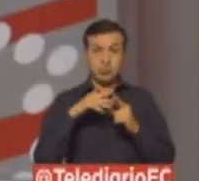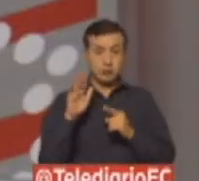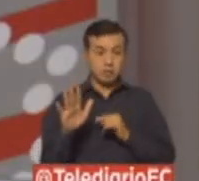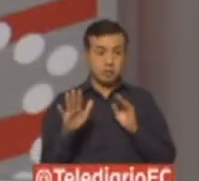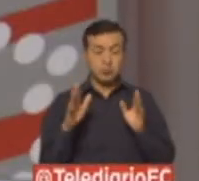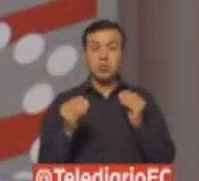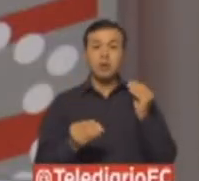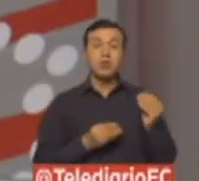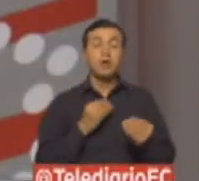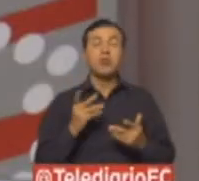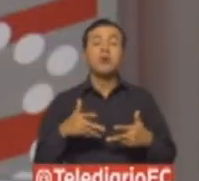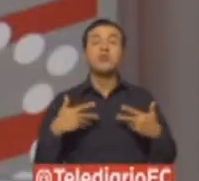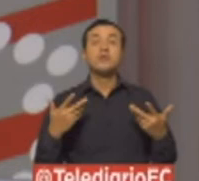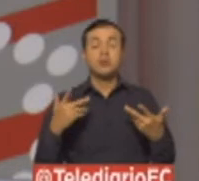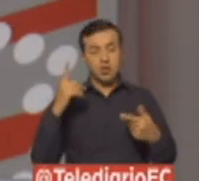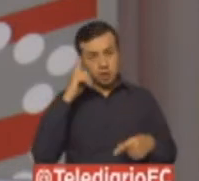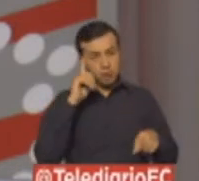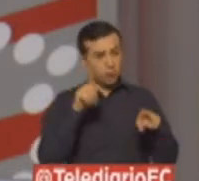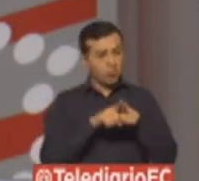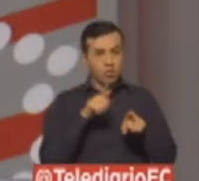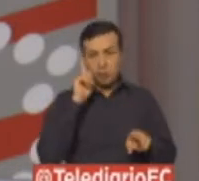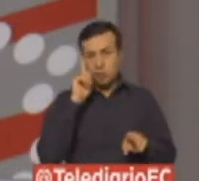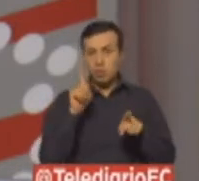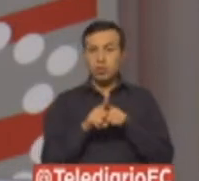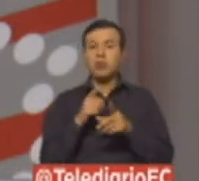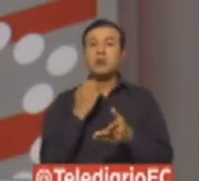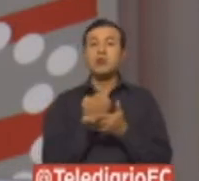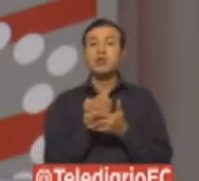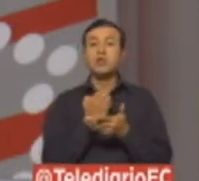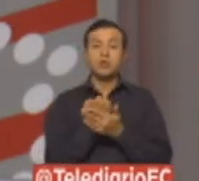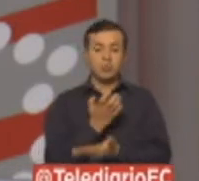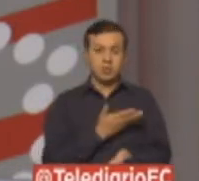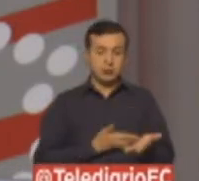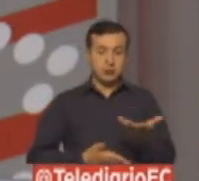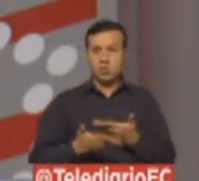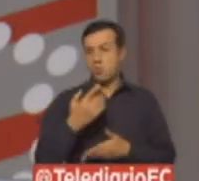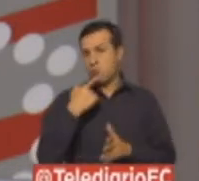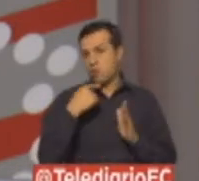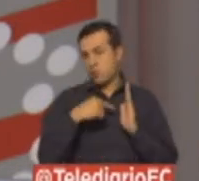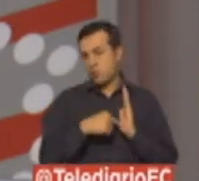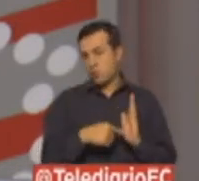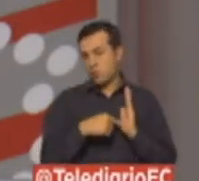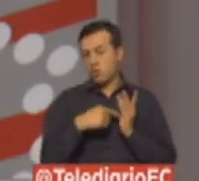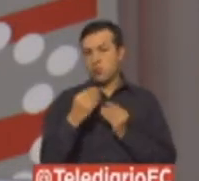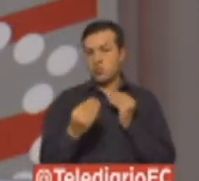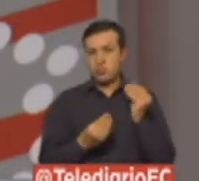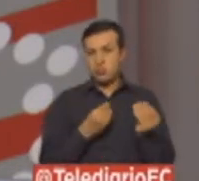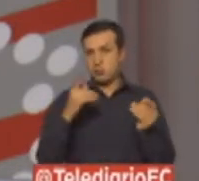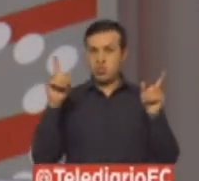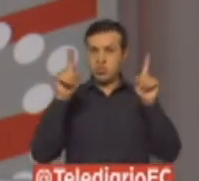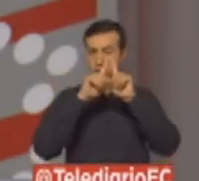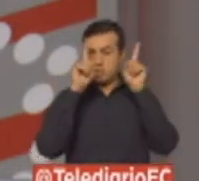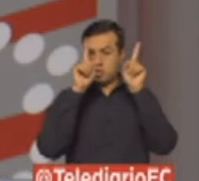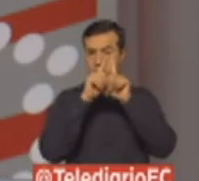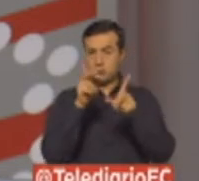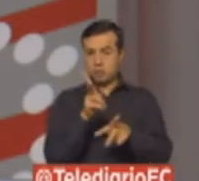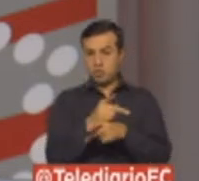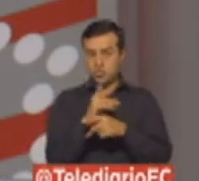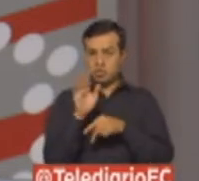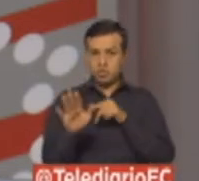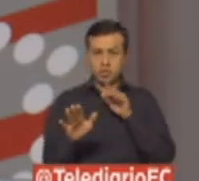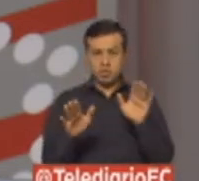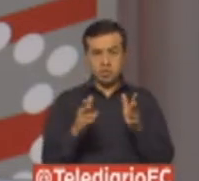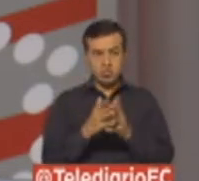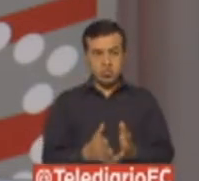en la construcción de acuerdos de alrededor de lo que se llama la economía circular es decir como el sector productivo de estos